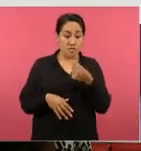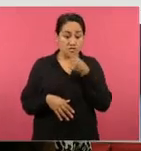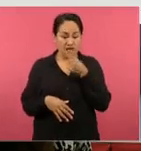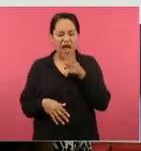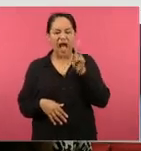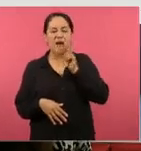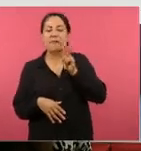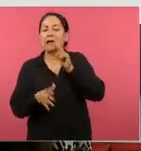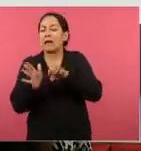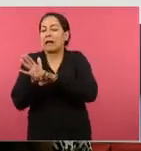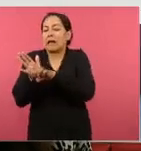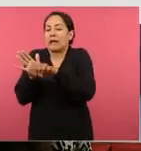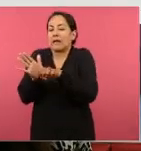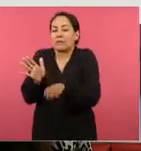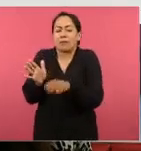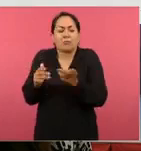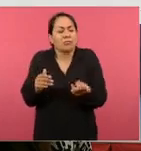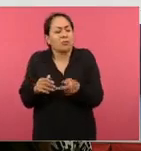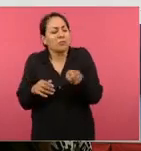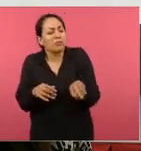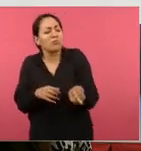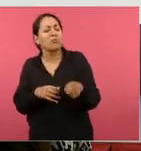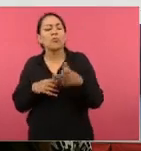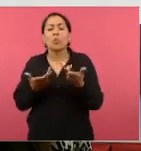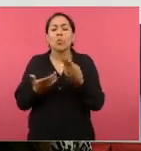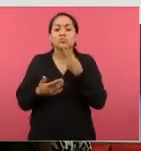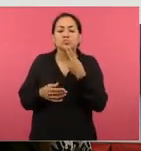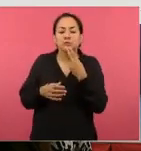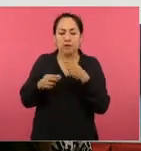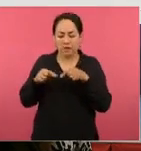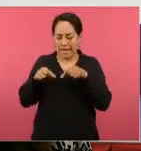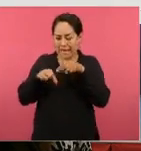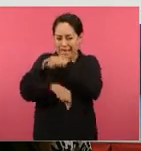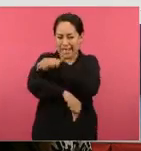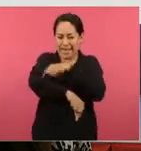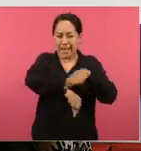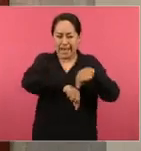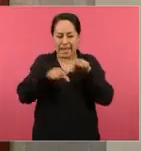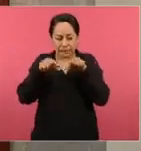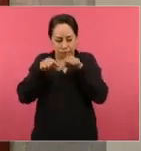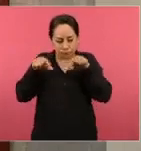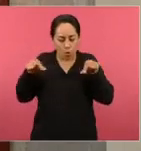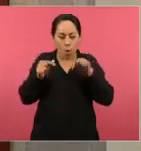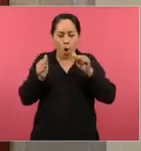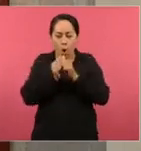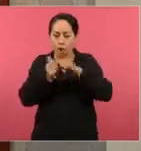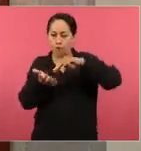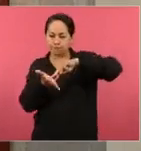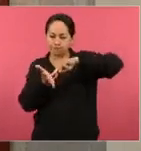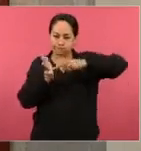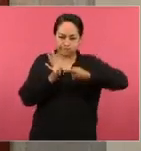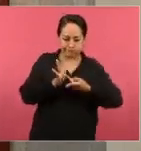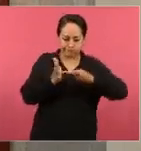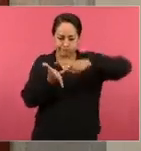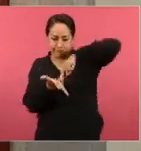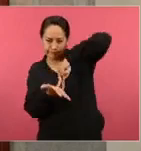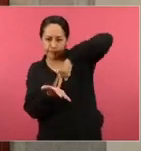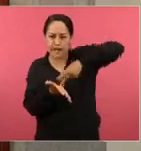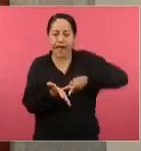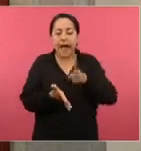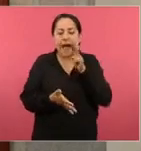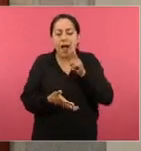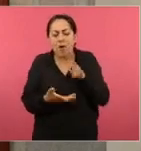Ahora lo vas a hacer solamente utilizando regla y compás, como lo hacían los griegos. Bueno, pues entonces nada más utilizarán regla y